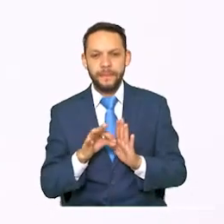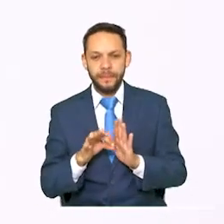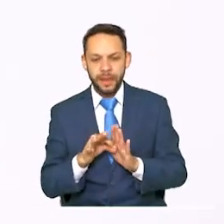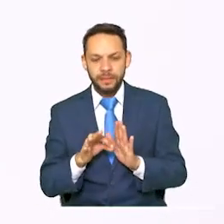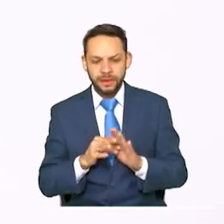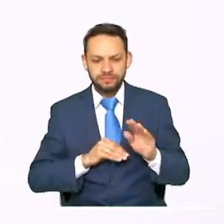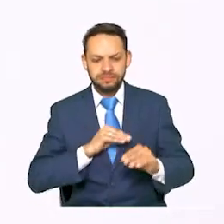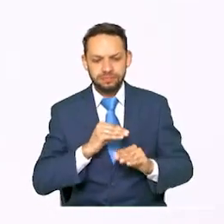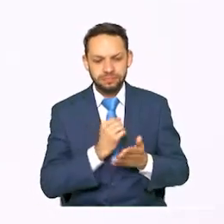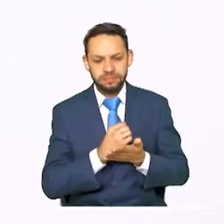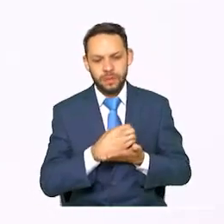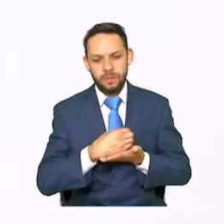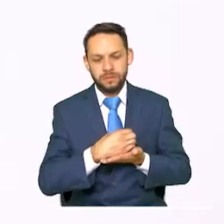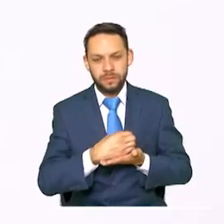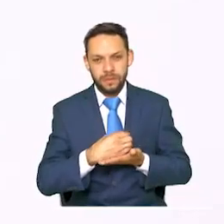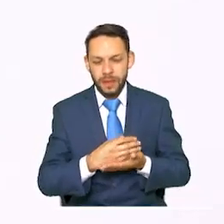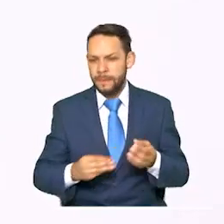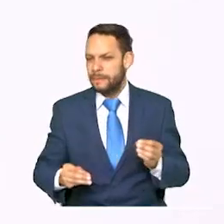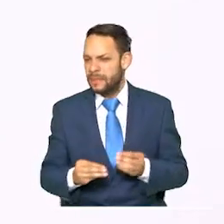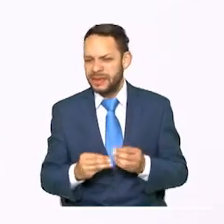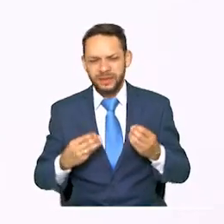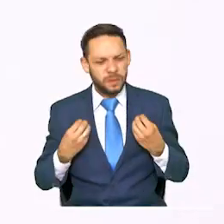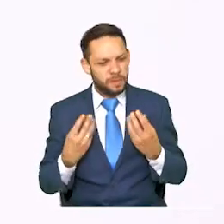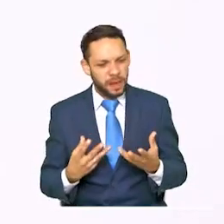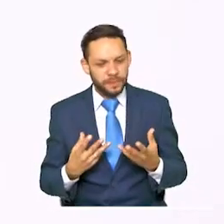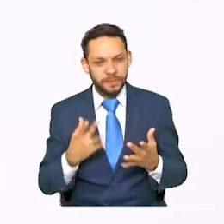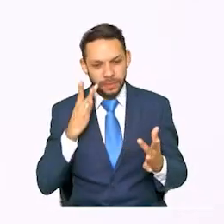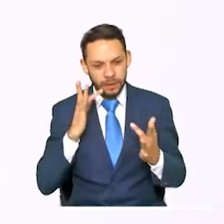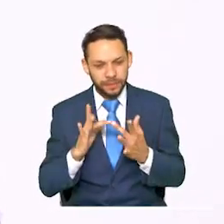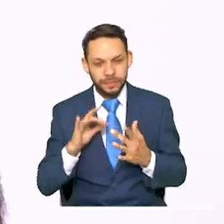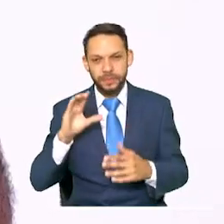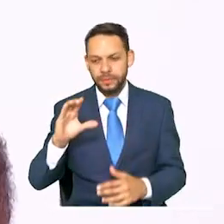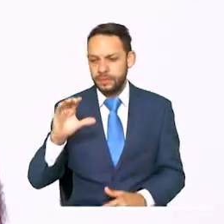Además, el ver el cannabis